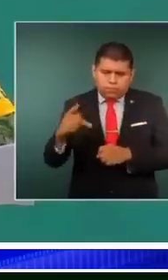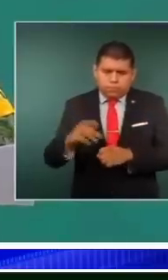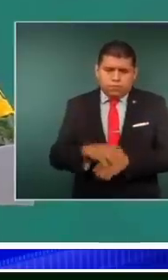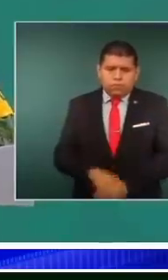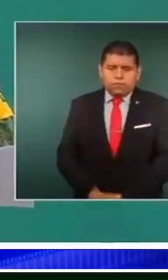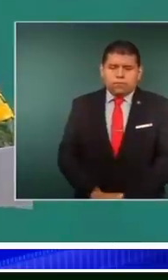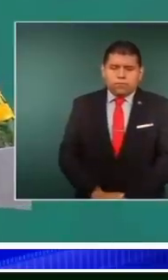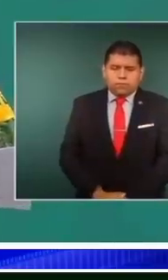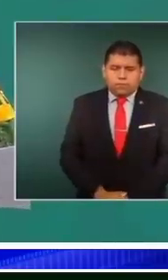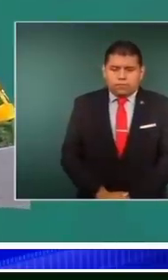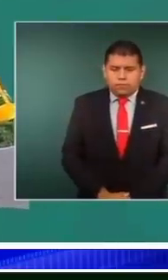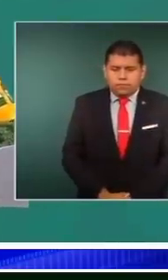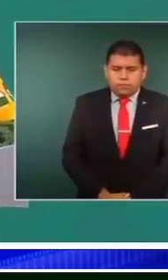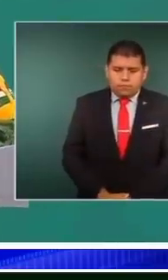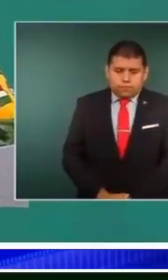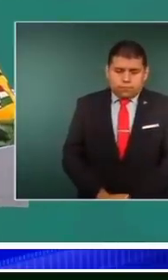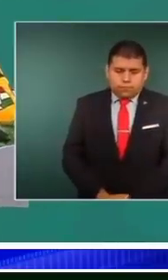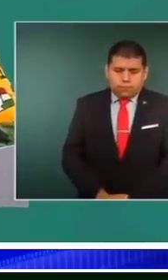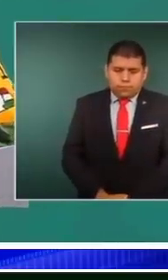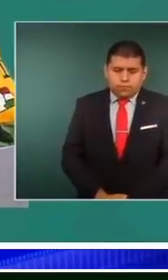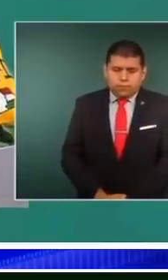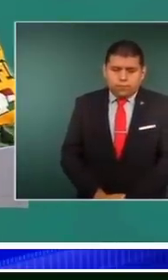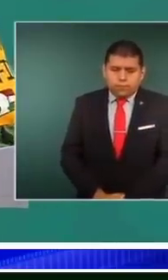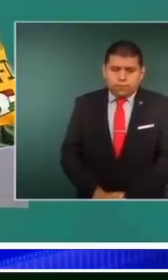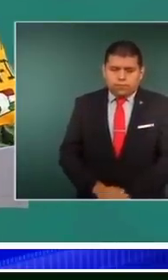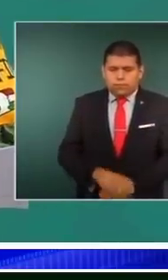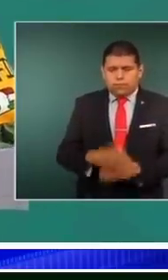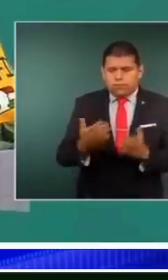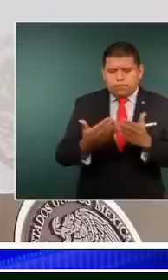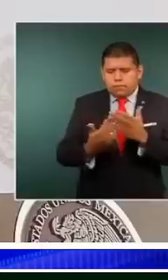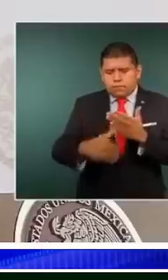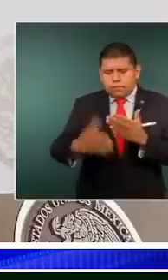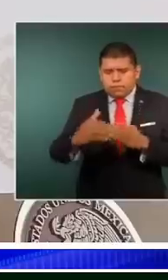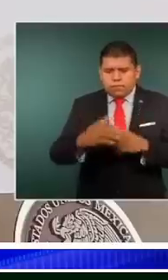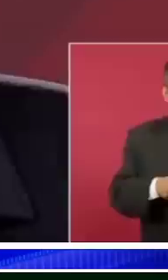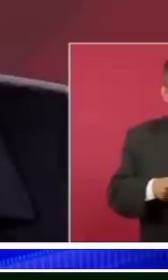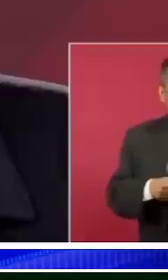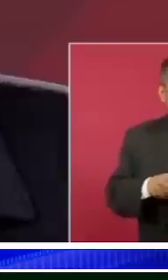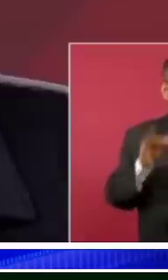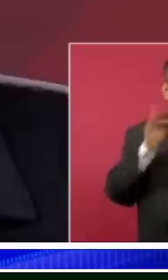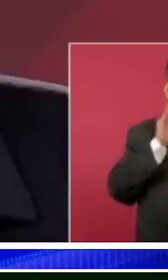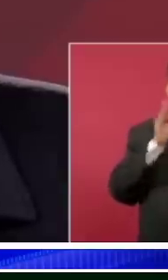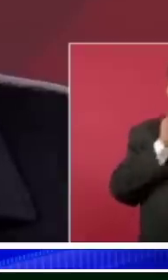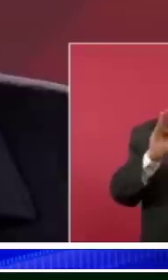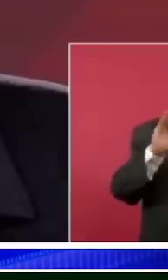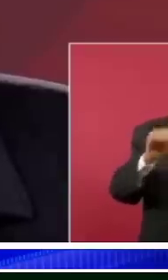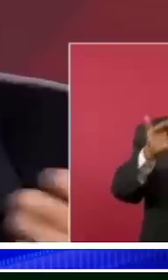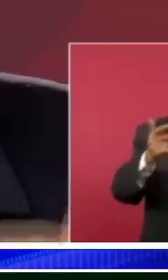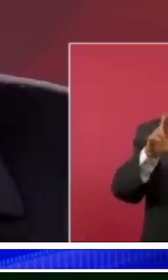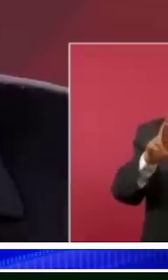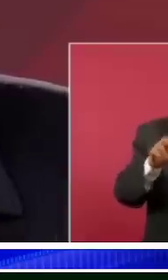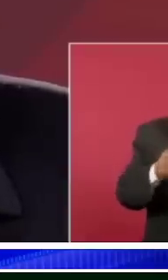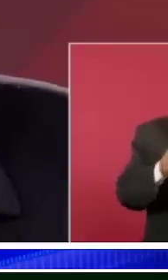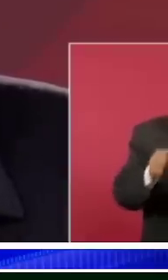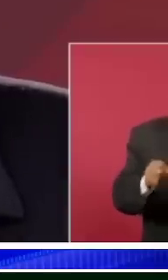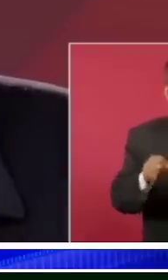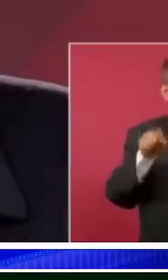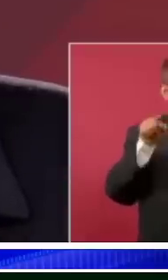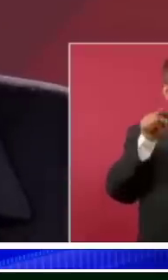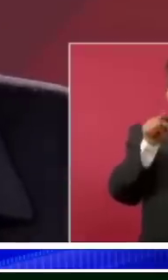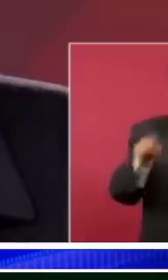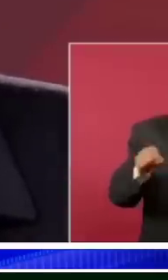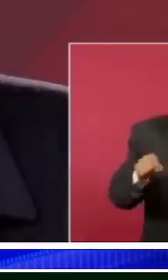es evitar que el gobierno de México lo entregue a los Estados Unidos hay que recordar que también la detención se dio con fines de